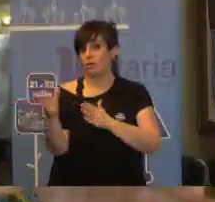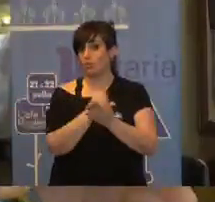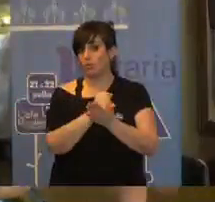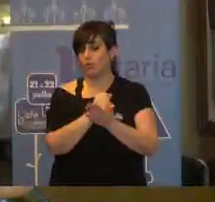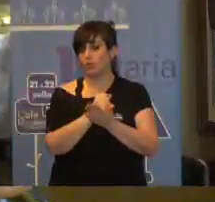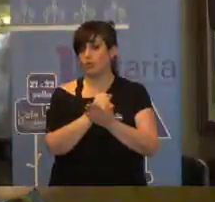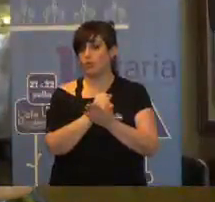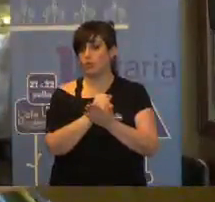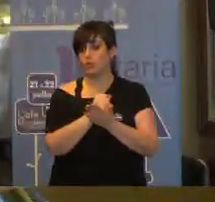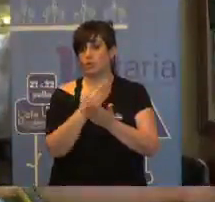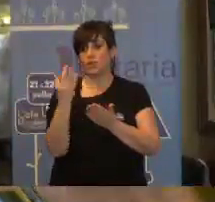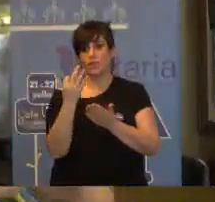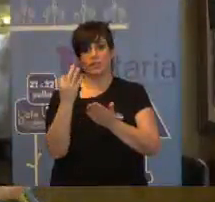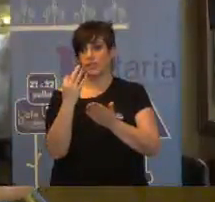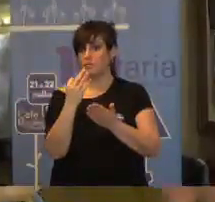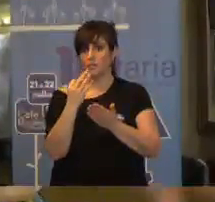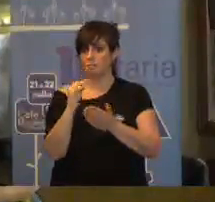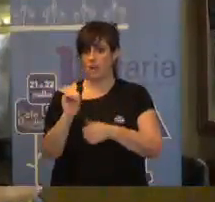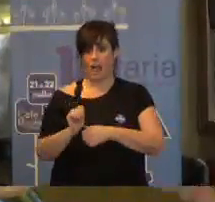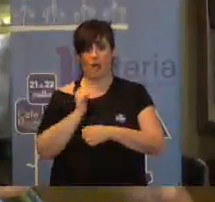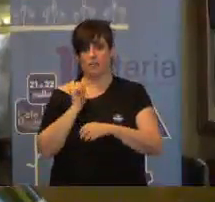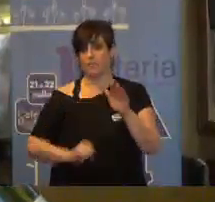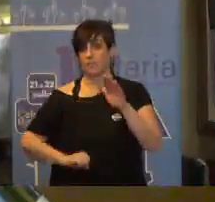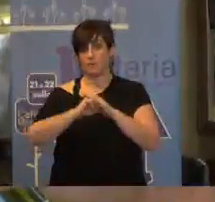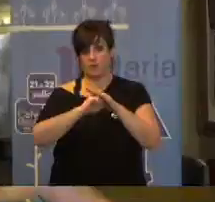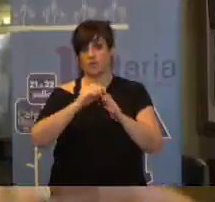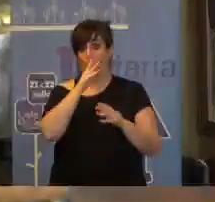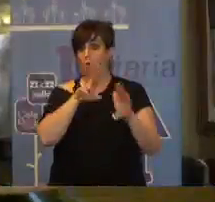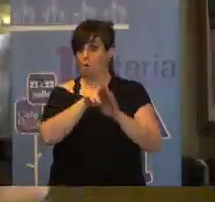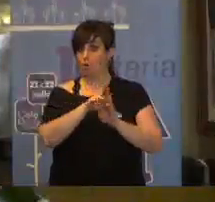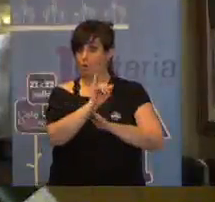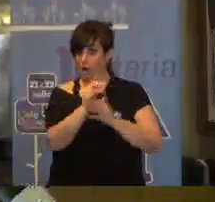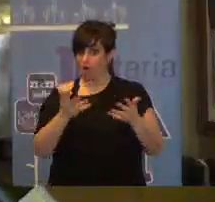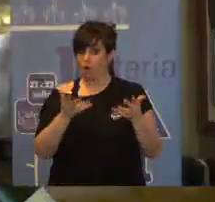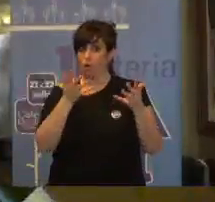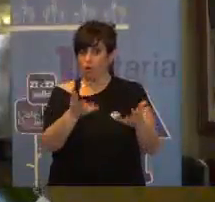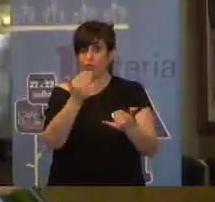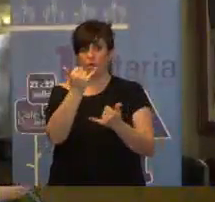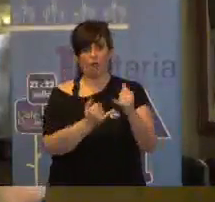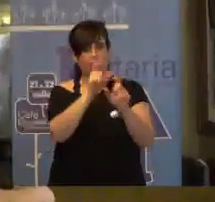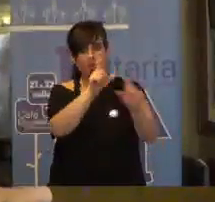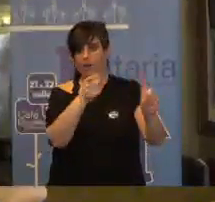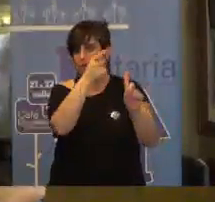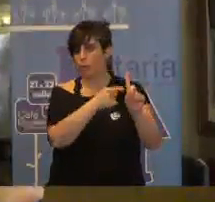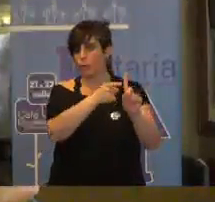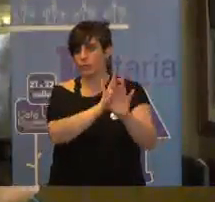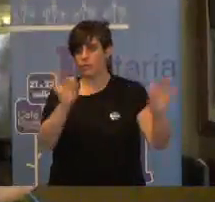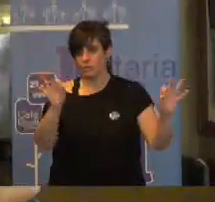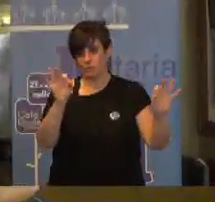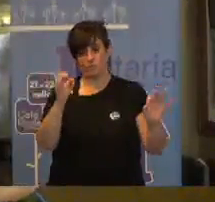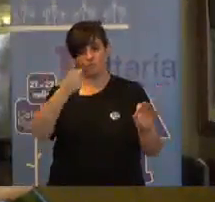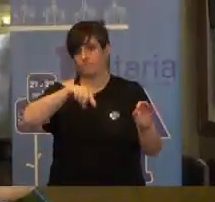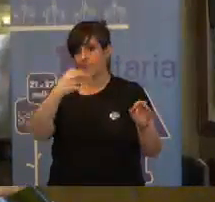que ter exprimidos ao máximo, non deixar que morran, porque están postos aí e parece que nadie os usa e temos que ir